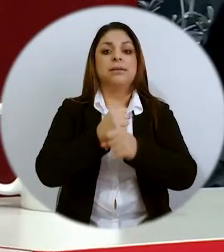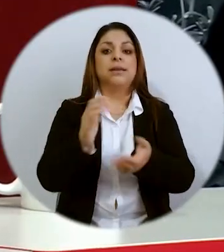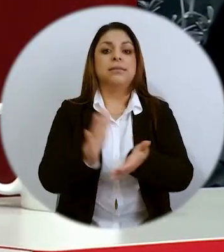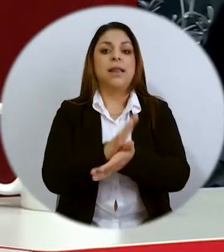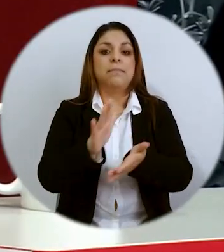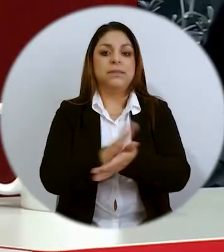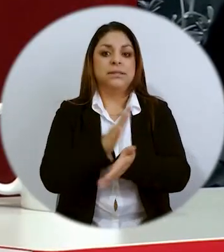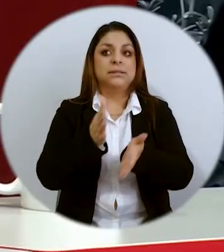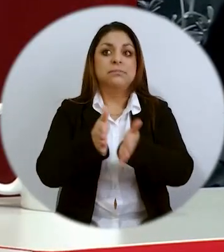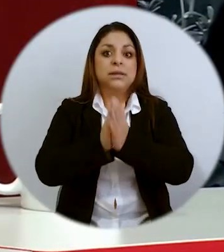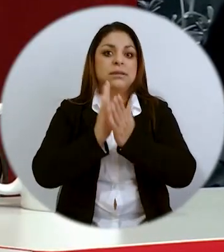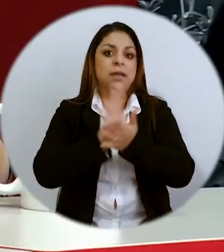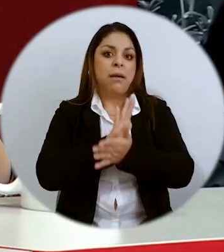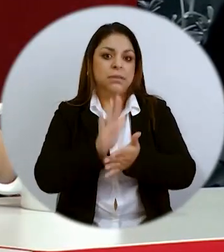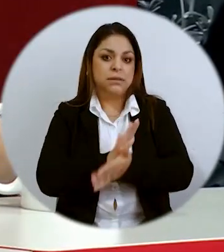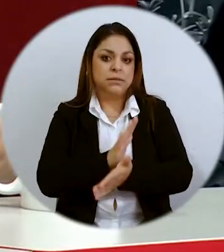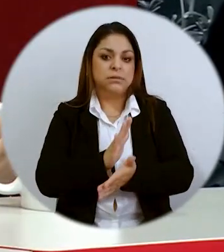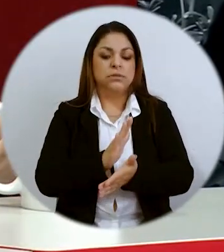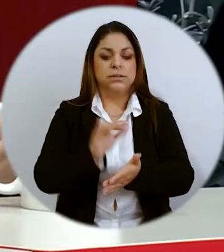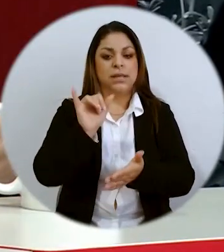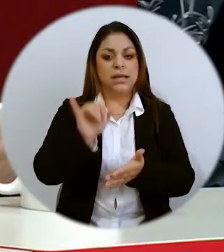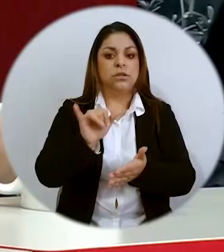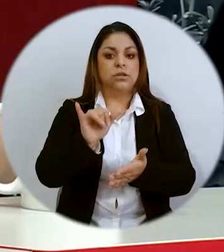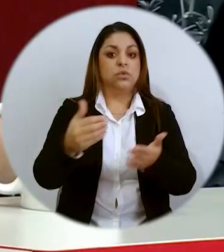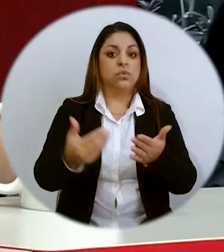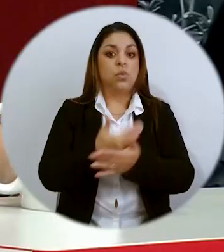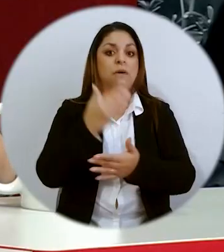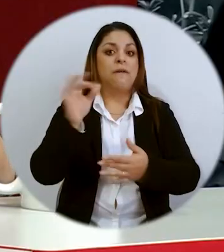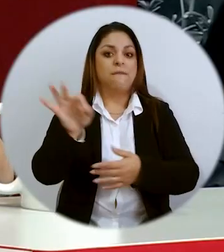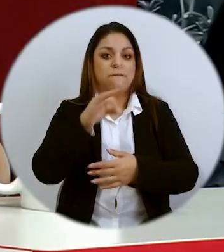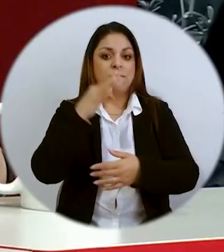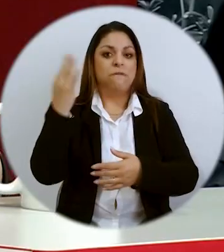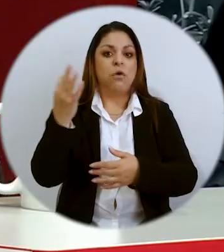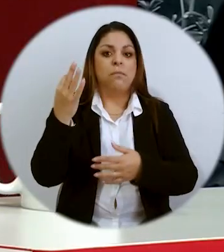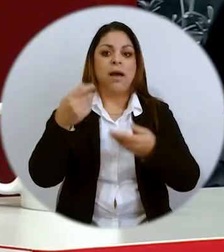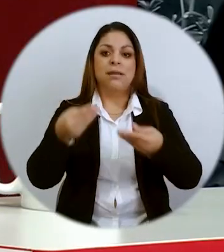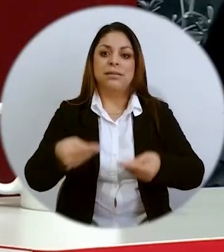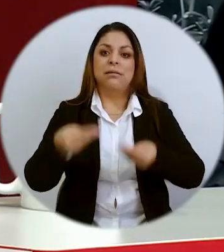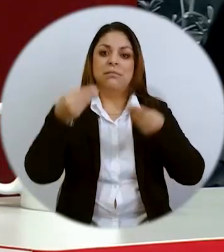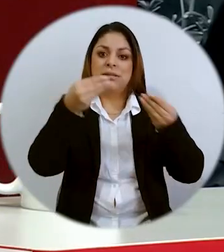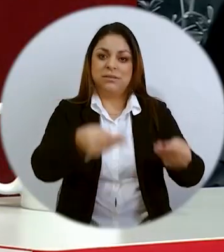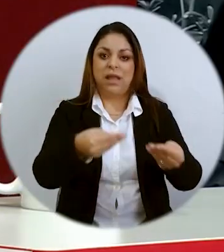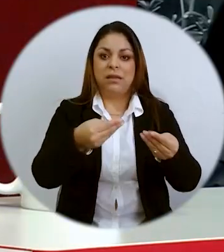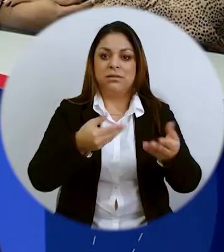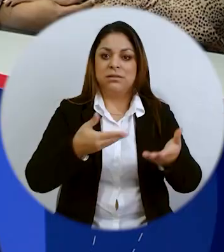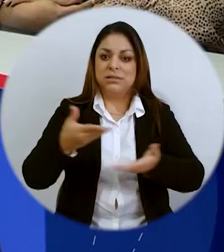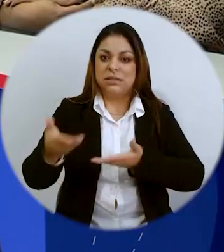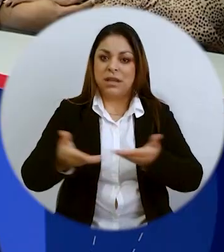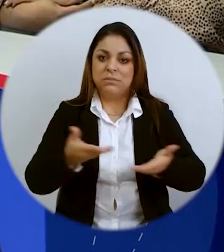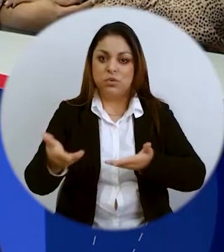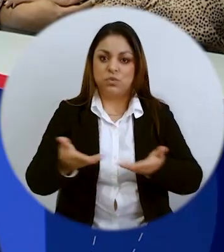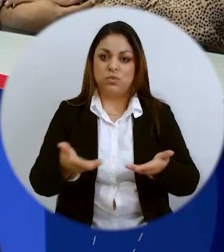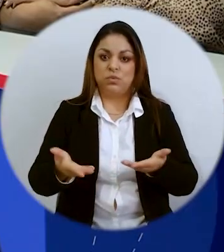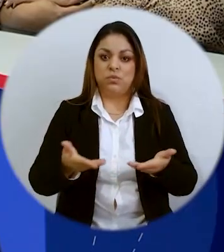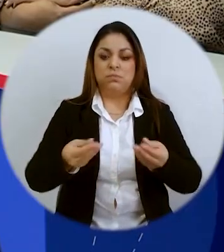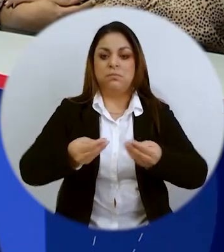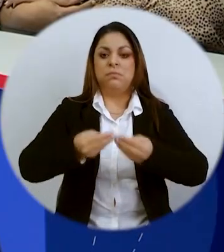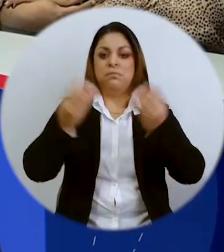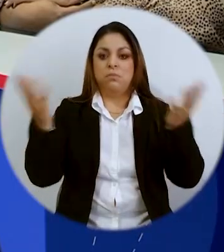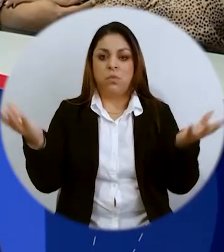trámites. Entonces aquí viene toda esta nueva forma de presentar los